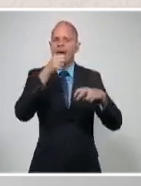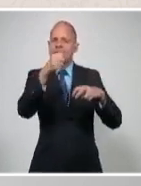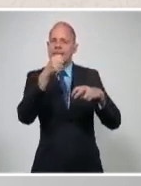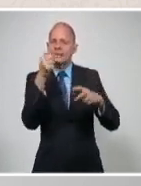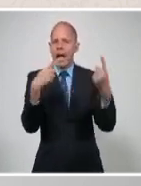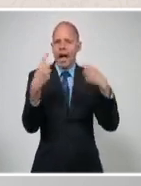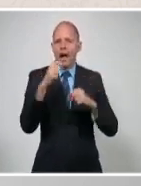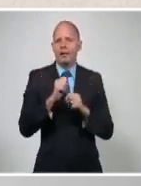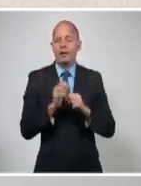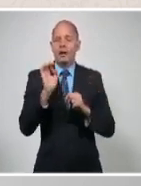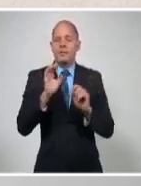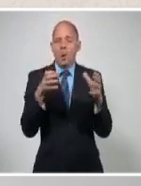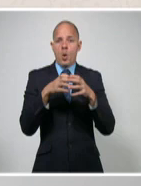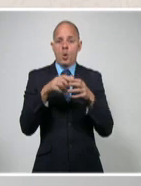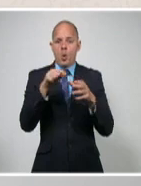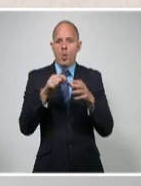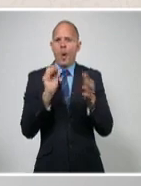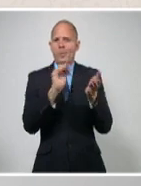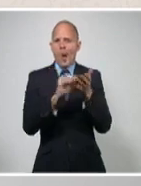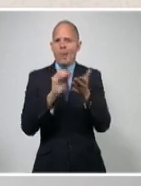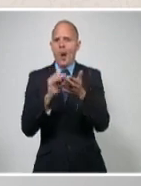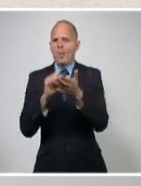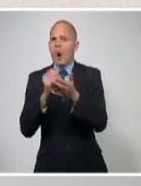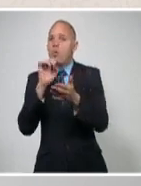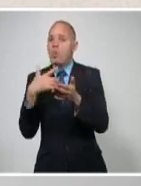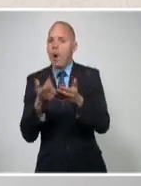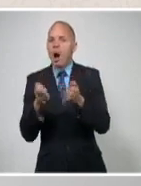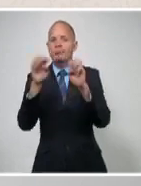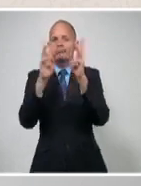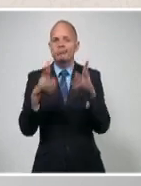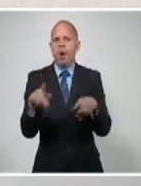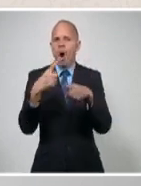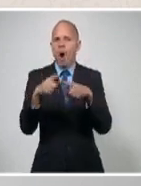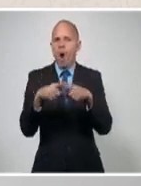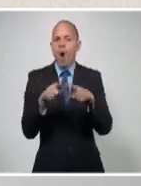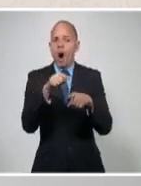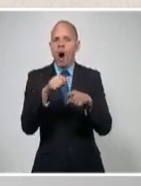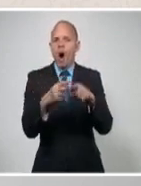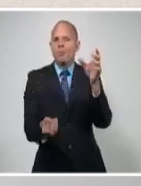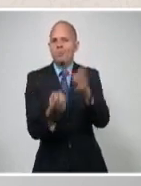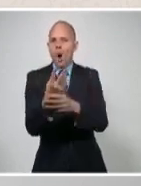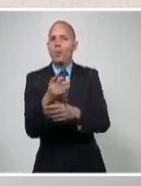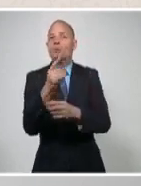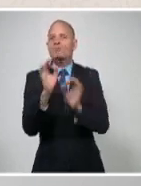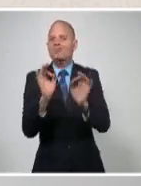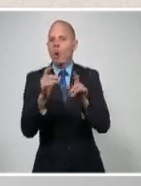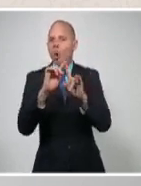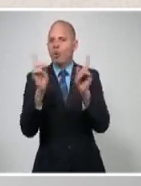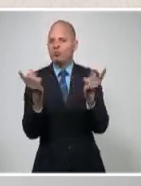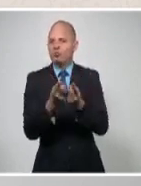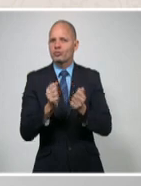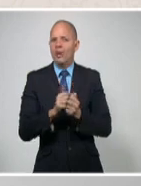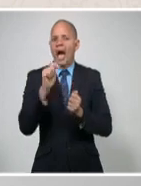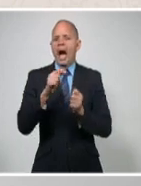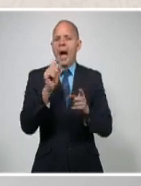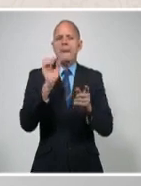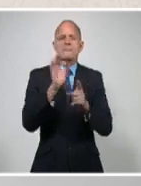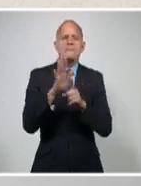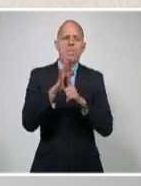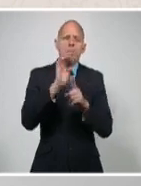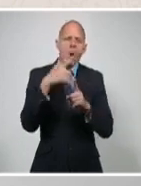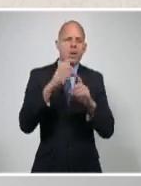los medios, dinamizar su imagen, actuar como vocero de esta plataforma, idear estrategias comunicacionales que los